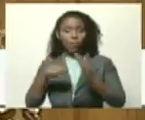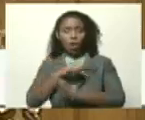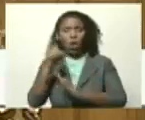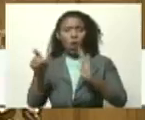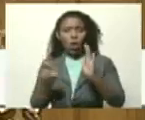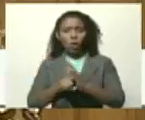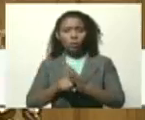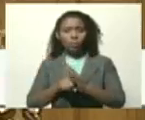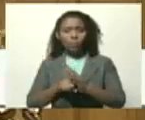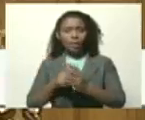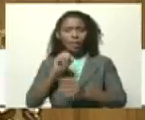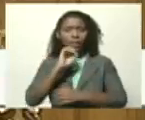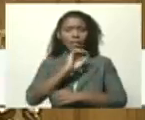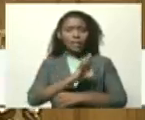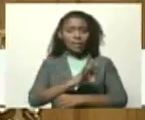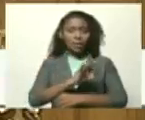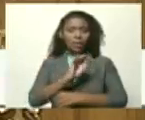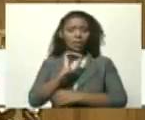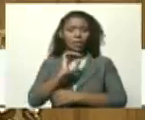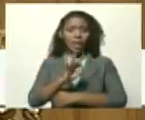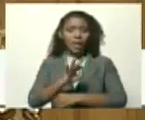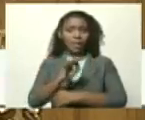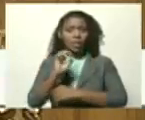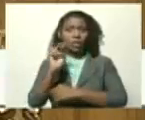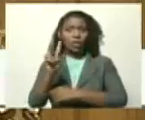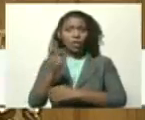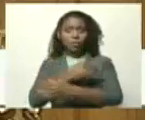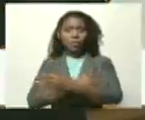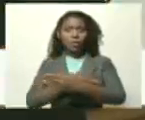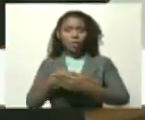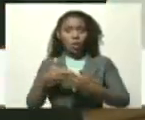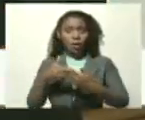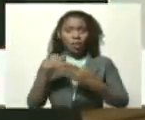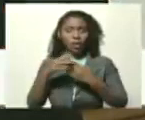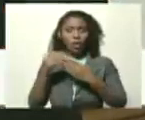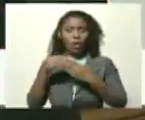Bicoca de 332 millones